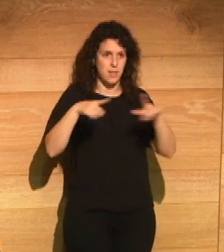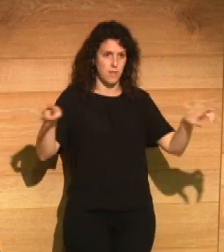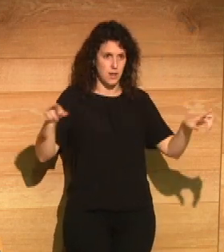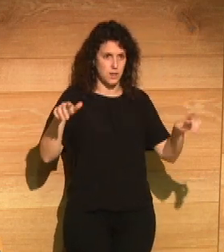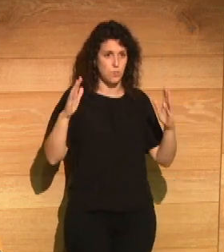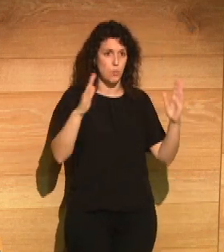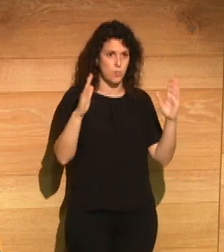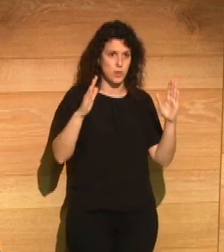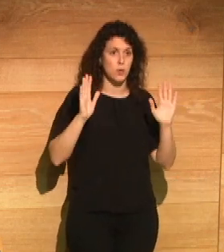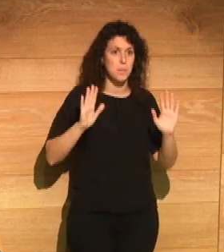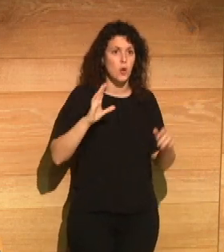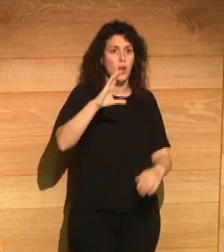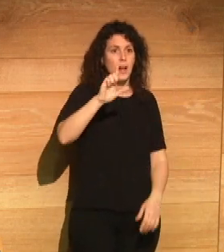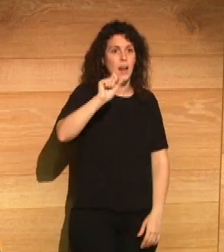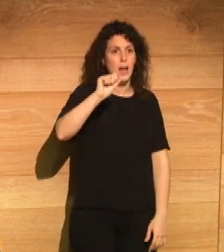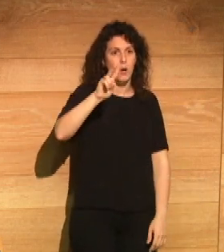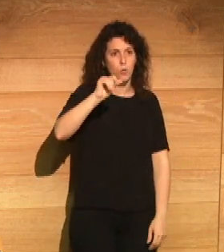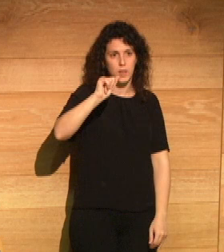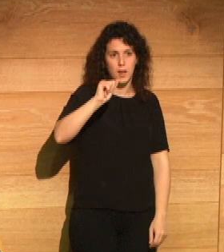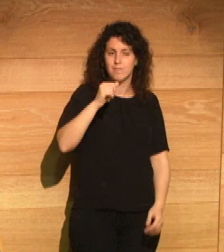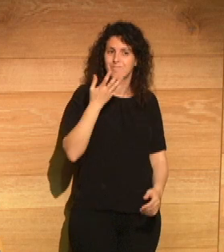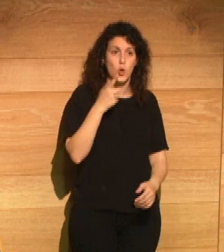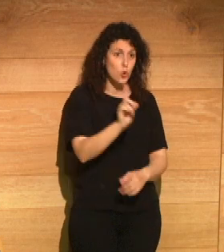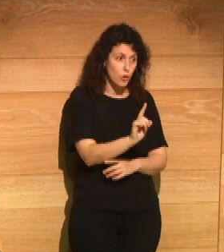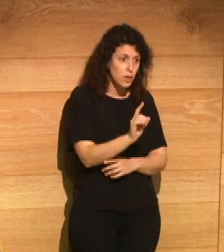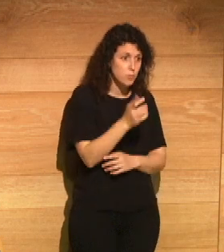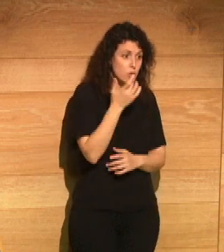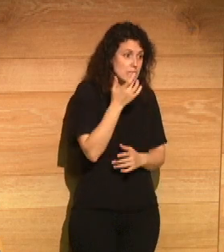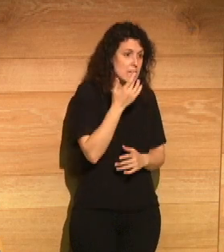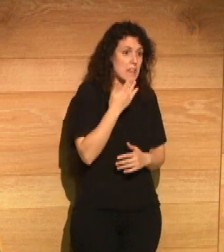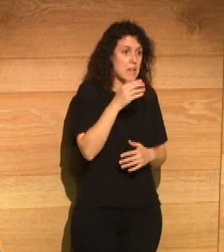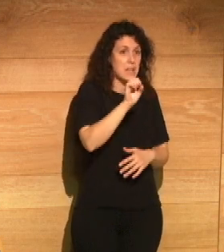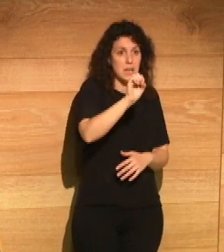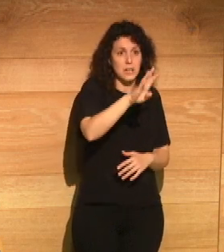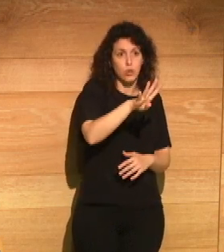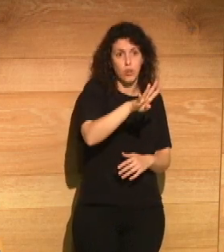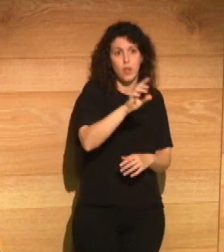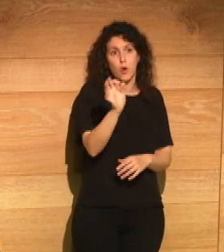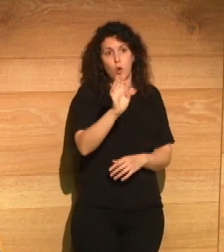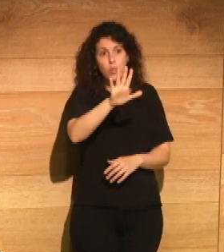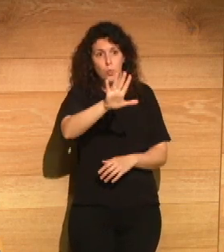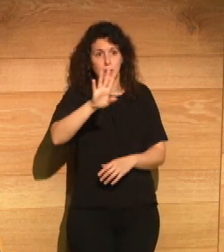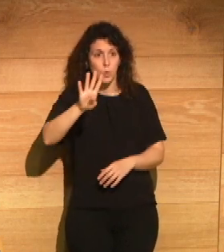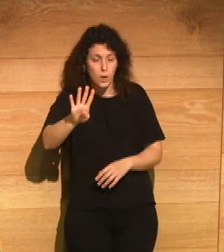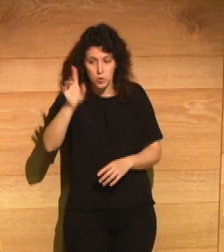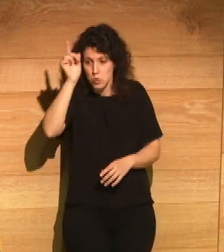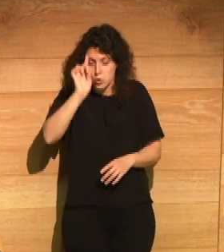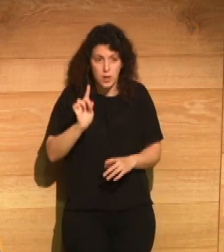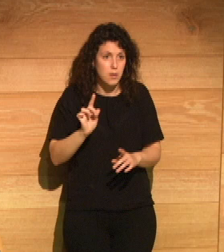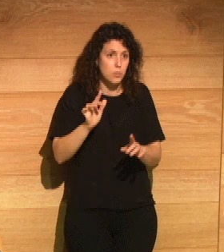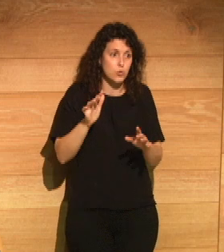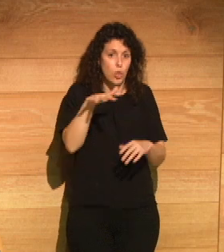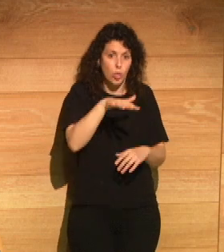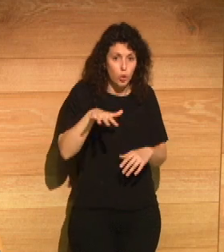esa Claudia que narra no la conocemos, no sabemos si tiene 14 años o 54, no sabemos dónde está, no es